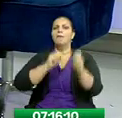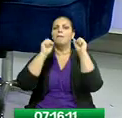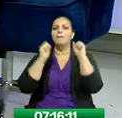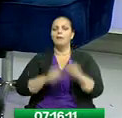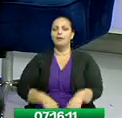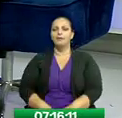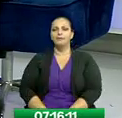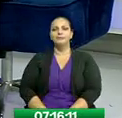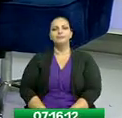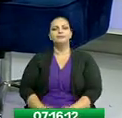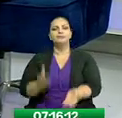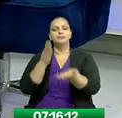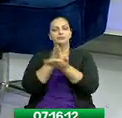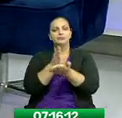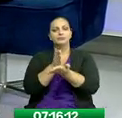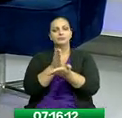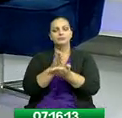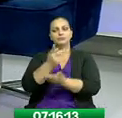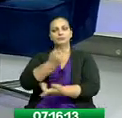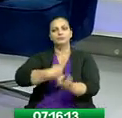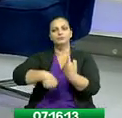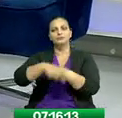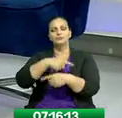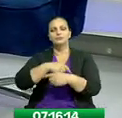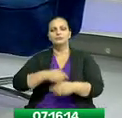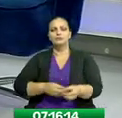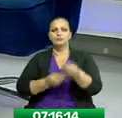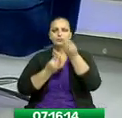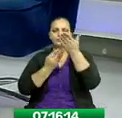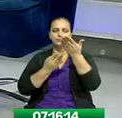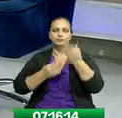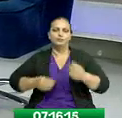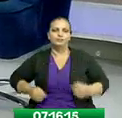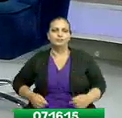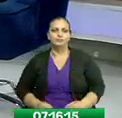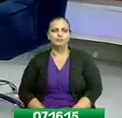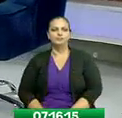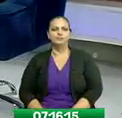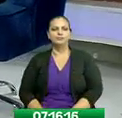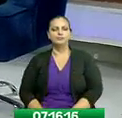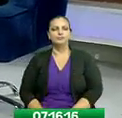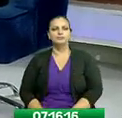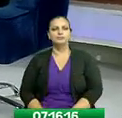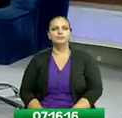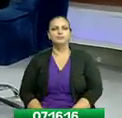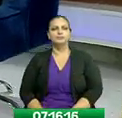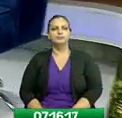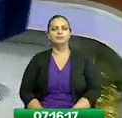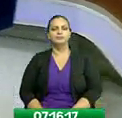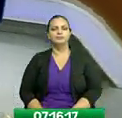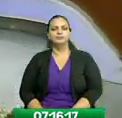nacional. Es momento de una breve pausa y enseguida regresamos con mucho más en la noticia Primera Emisión.